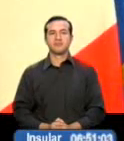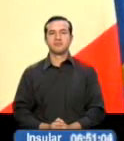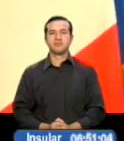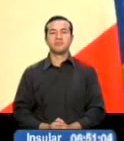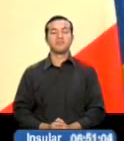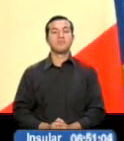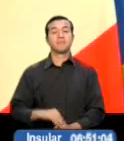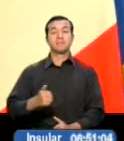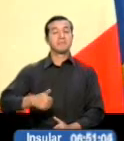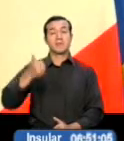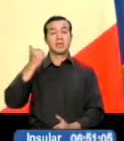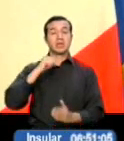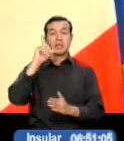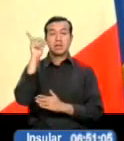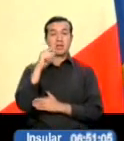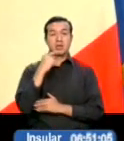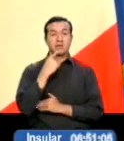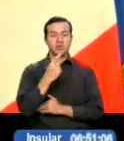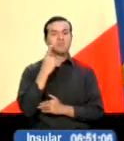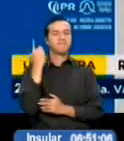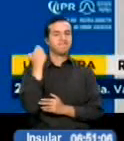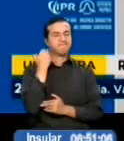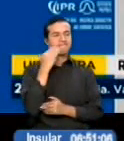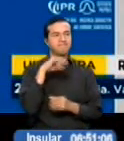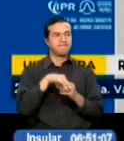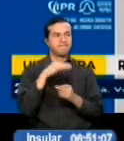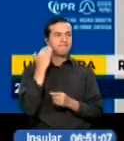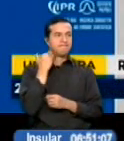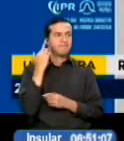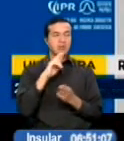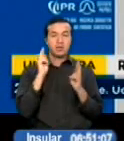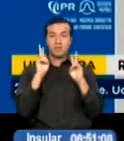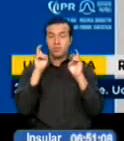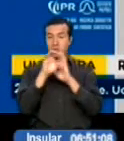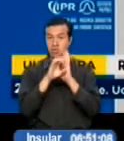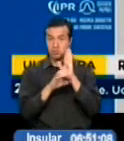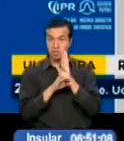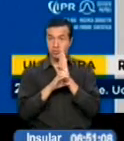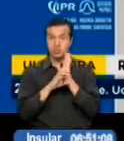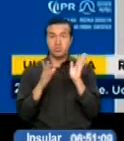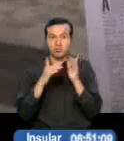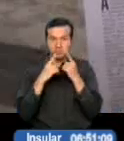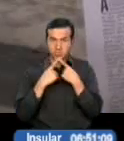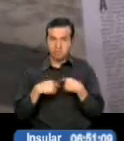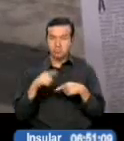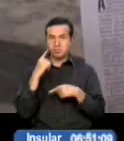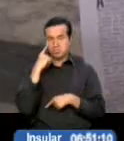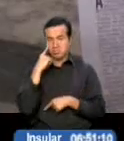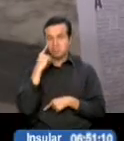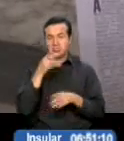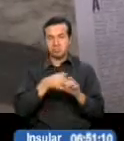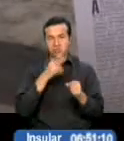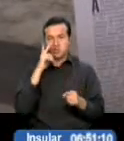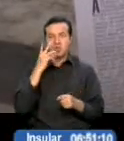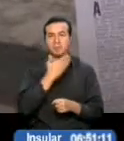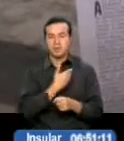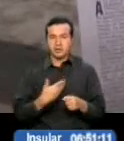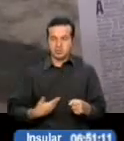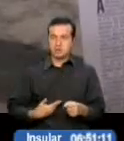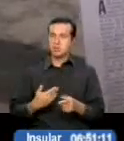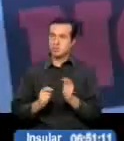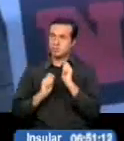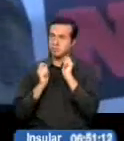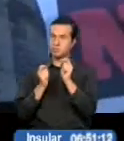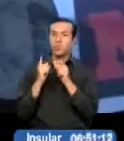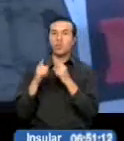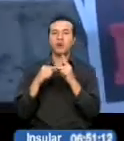de Italia, Matteo Renzi, reconoció su derrota en el referéndum para una reforma constitucional y anunció que presentará su renuncia al presidente Sergio